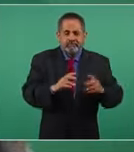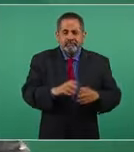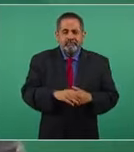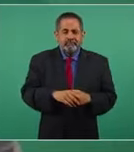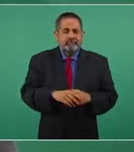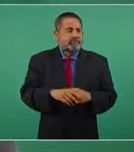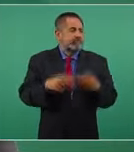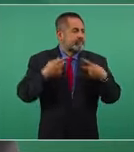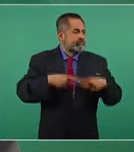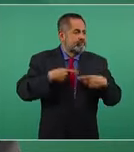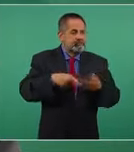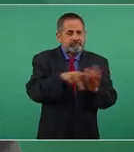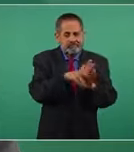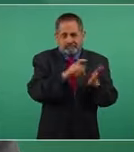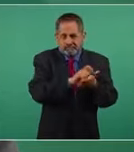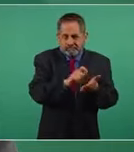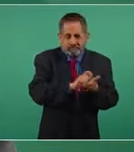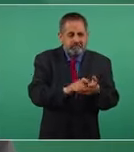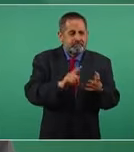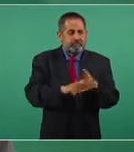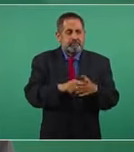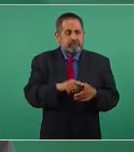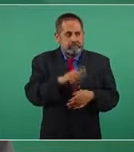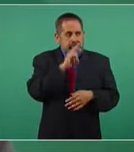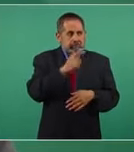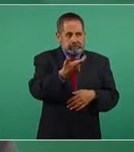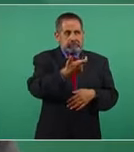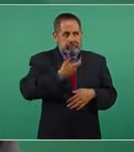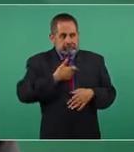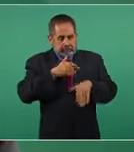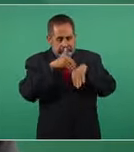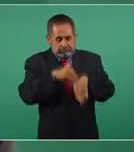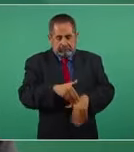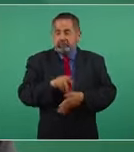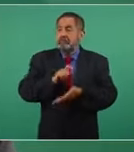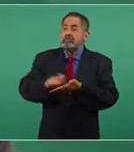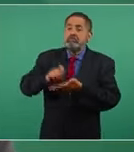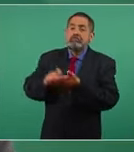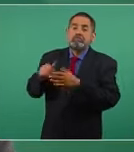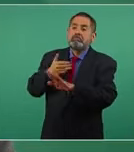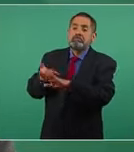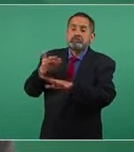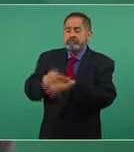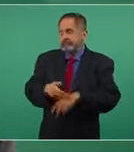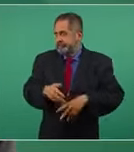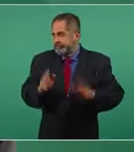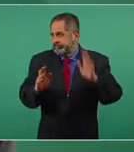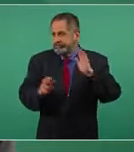periodistas vendidos o alquilados,